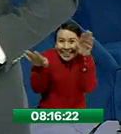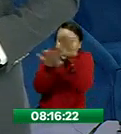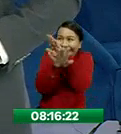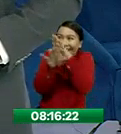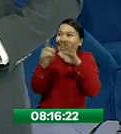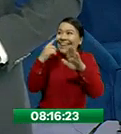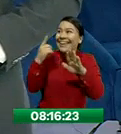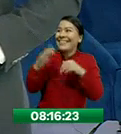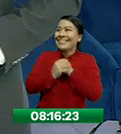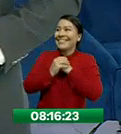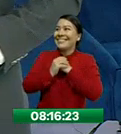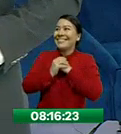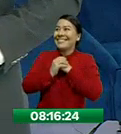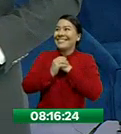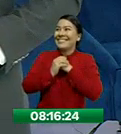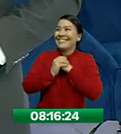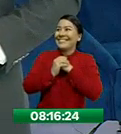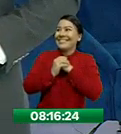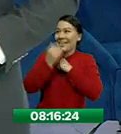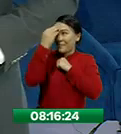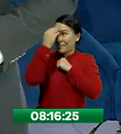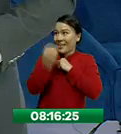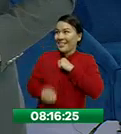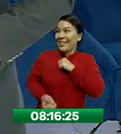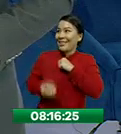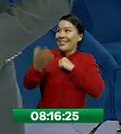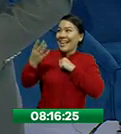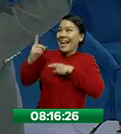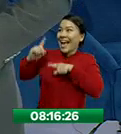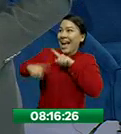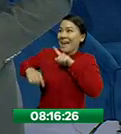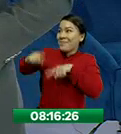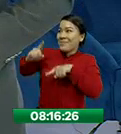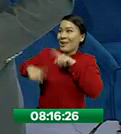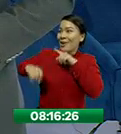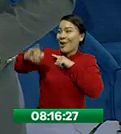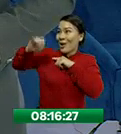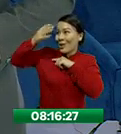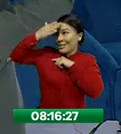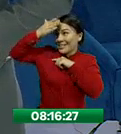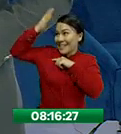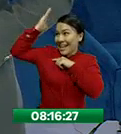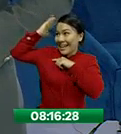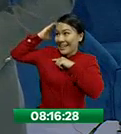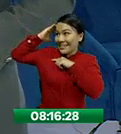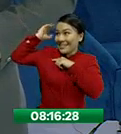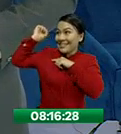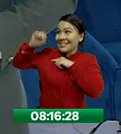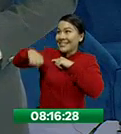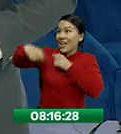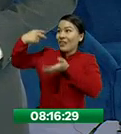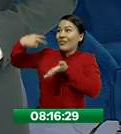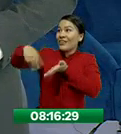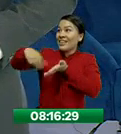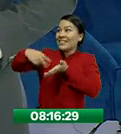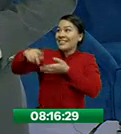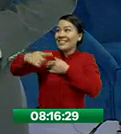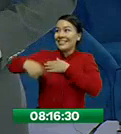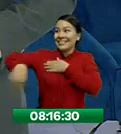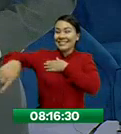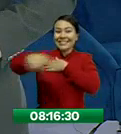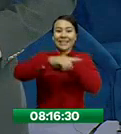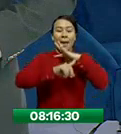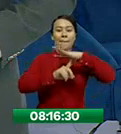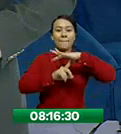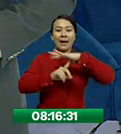días. Buenos días. ¿Cómo está, amigos televidentes? José Luis, tremenda fiesta en la Plaza del Centenario, en el parque del